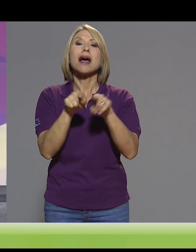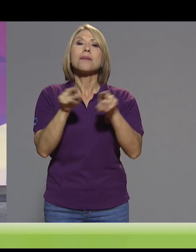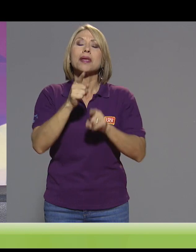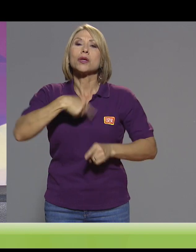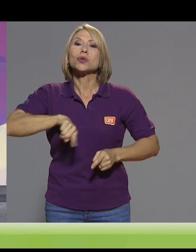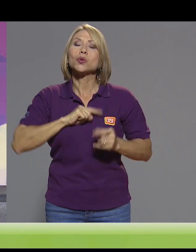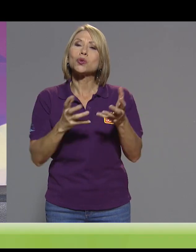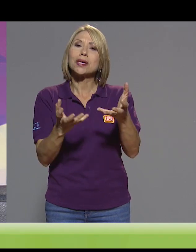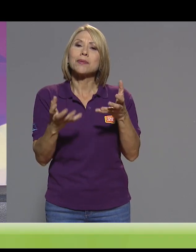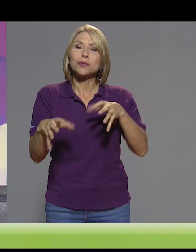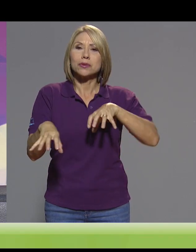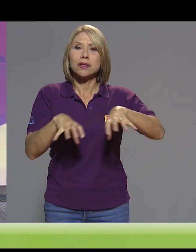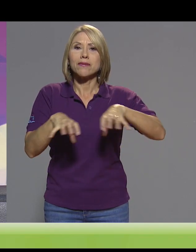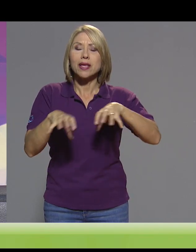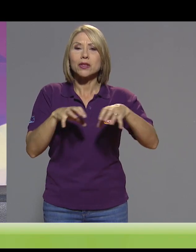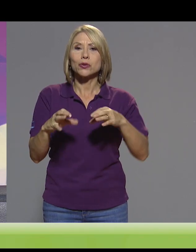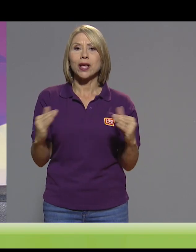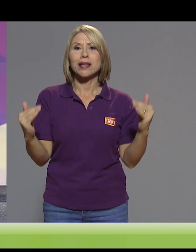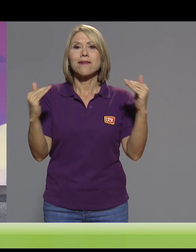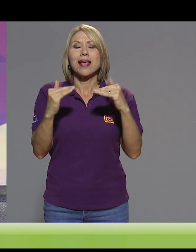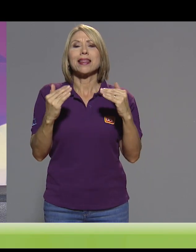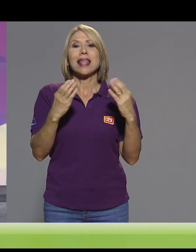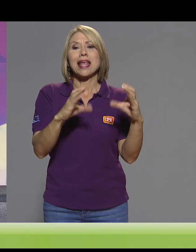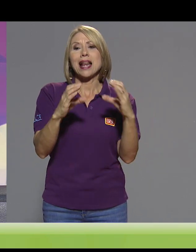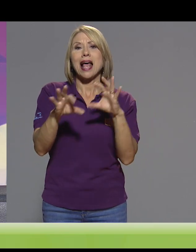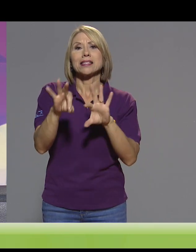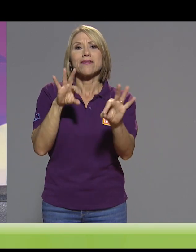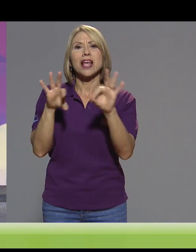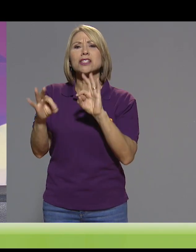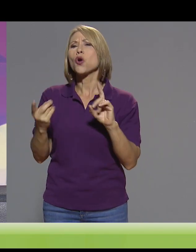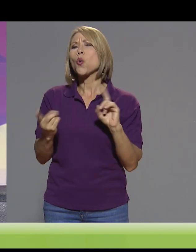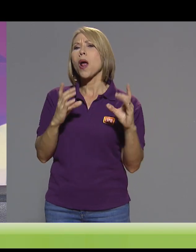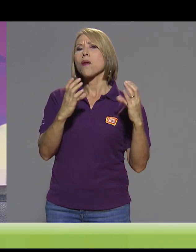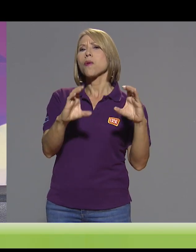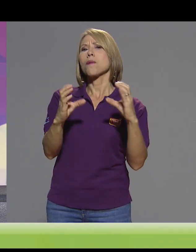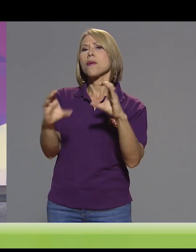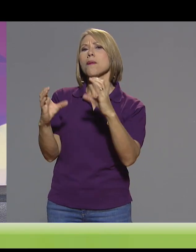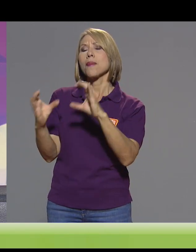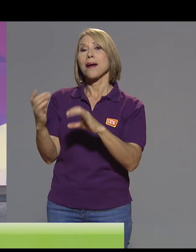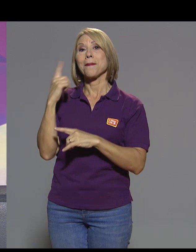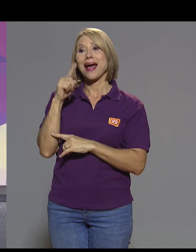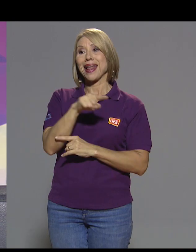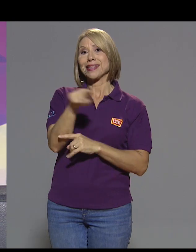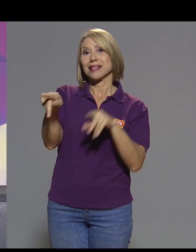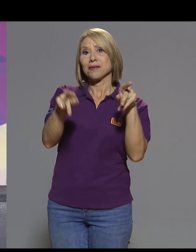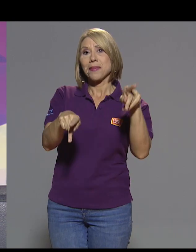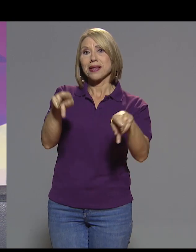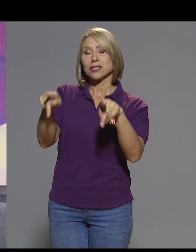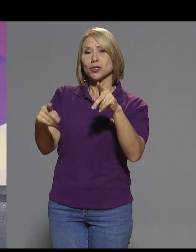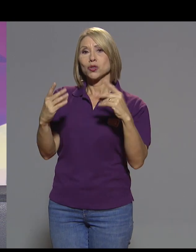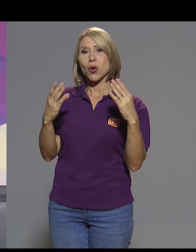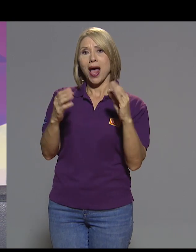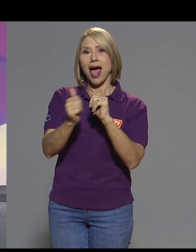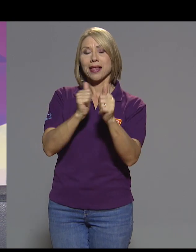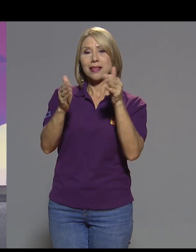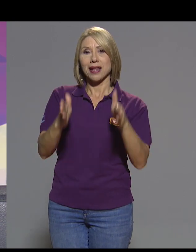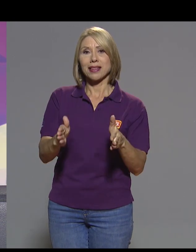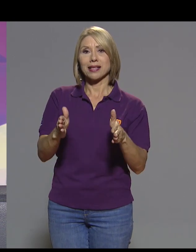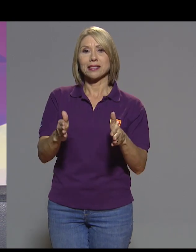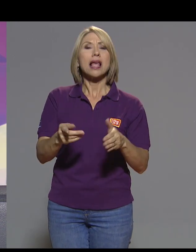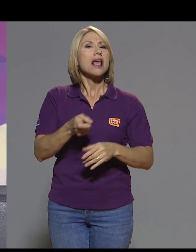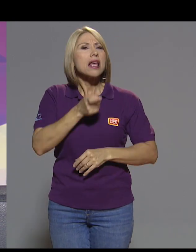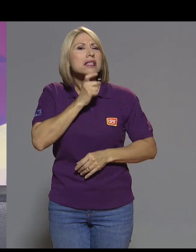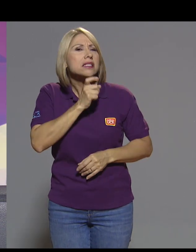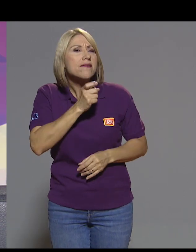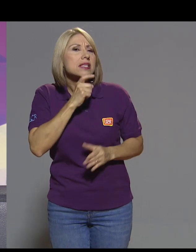buscamos eventos a nivel este de clasificación funcional para estos atletas ya que a veces es muy difícil poder tal vez decir bueno